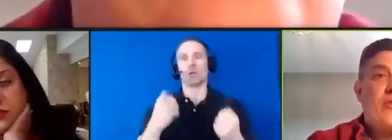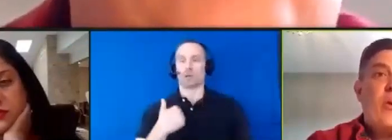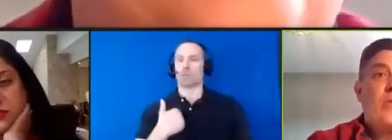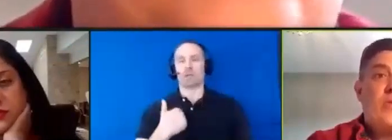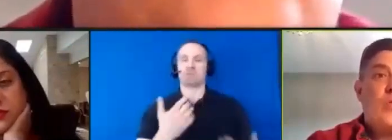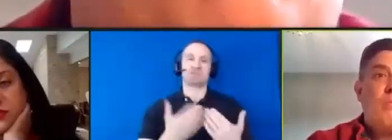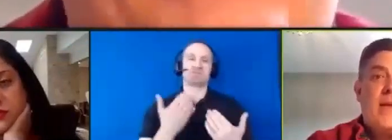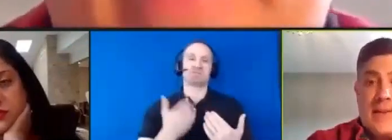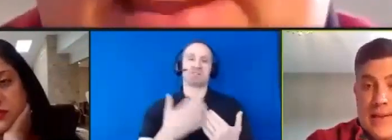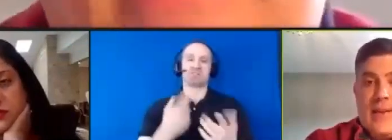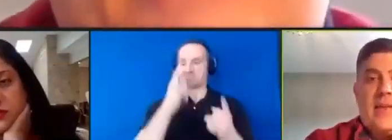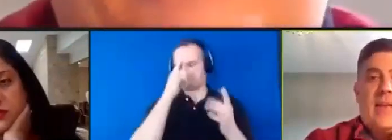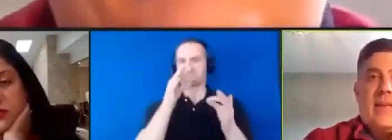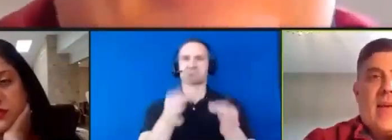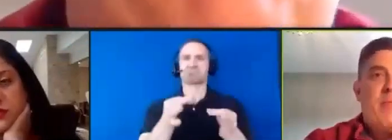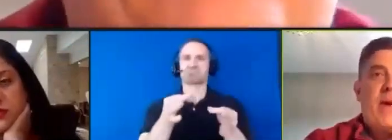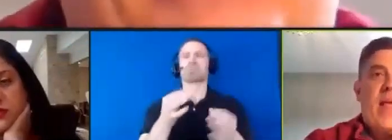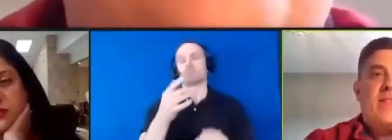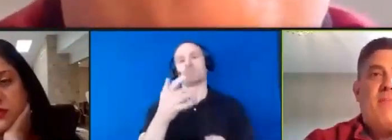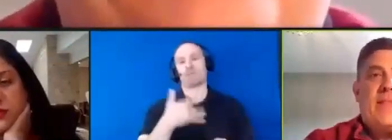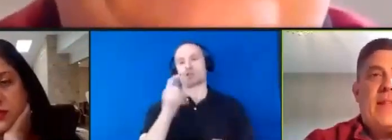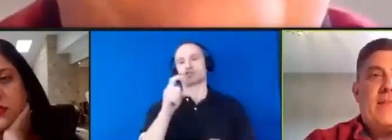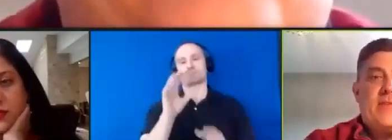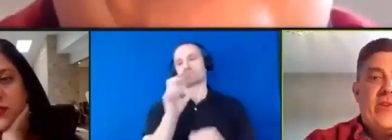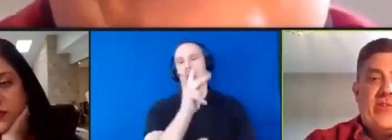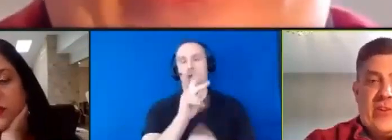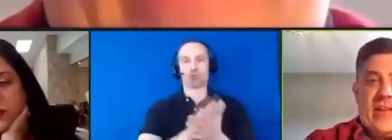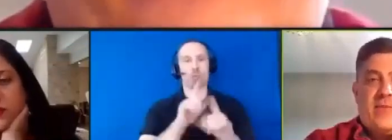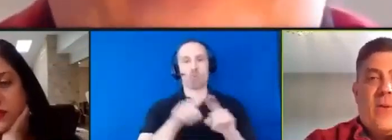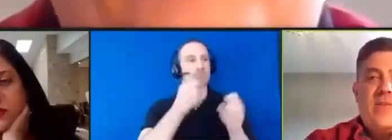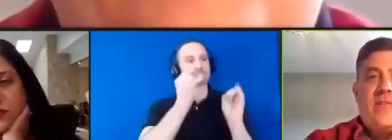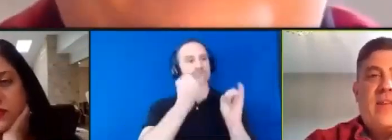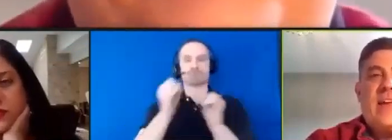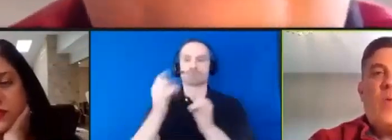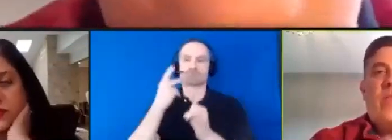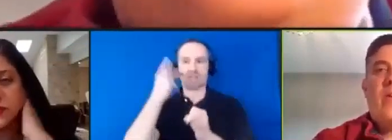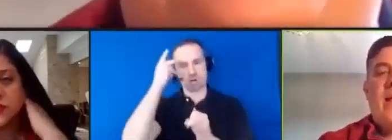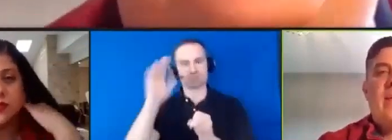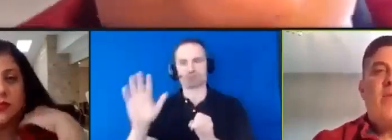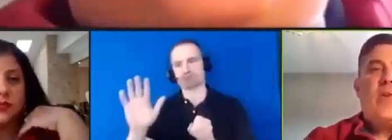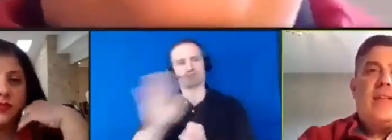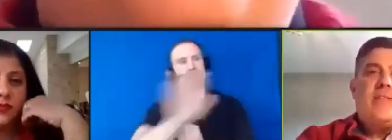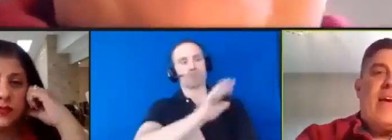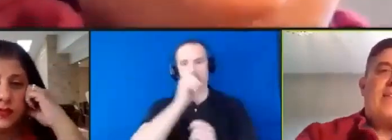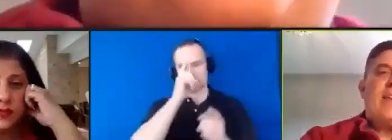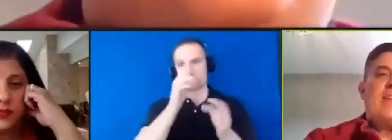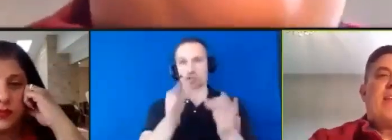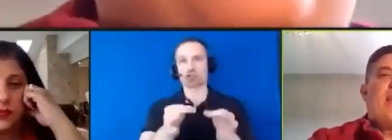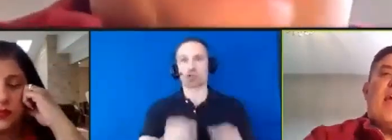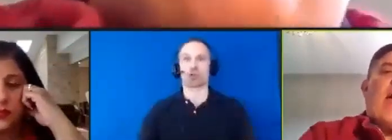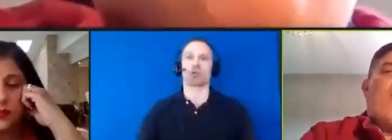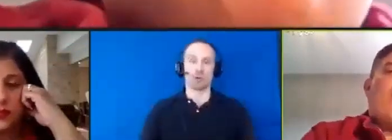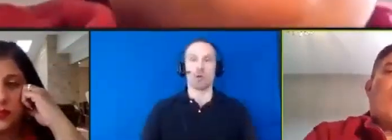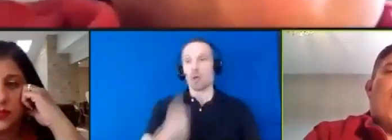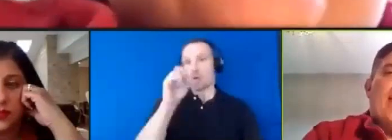no tenían escuela se estaban volviendo locos y la interacción a ver jugar a los niños me da gusto